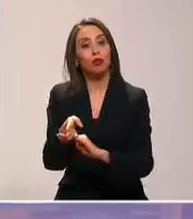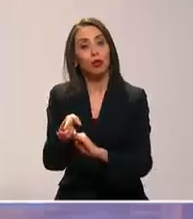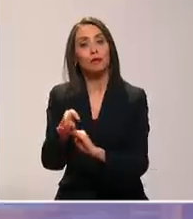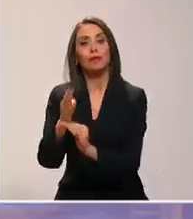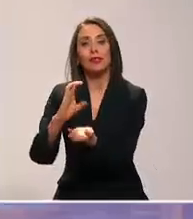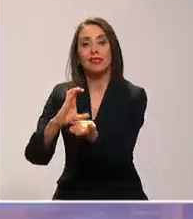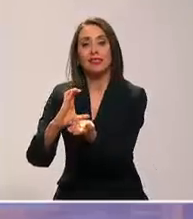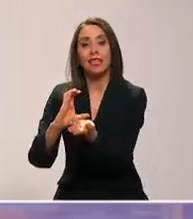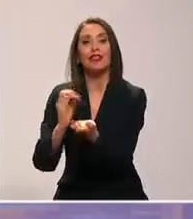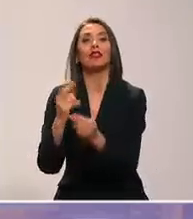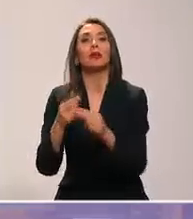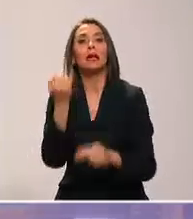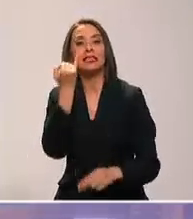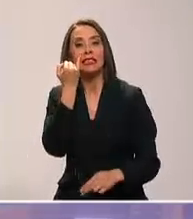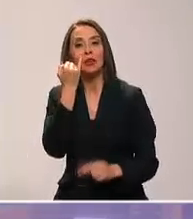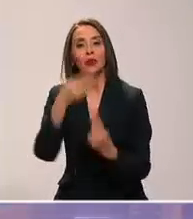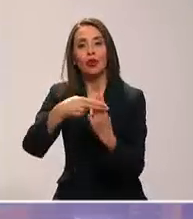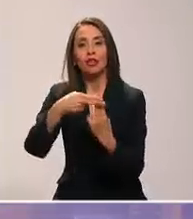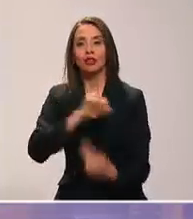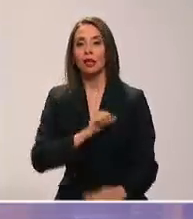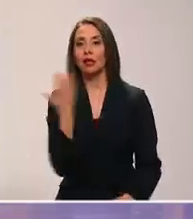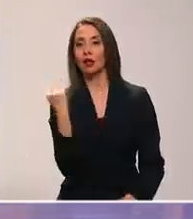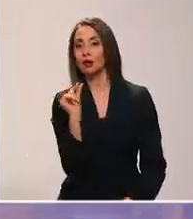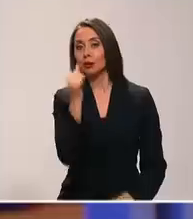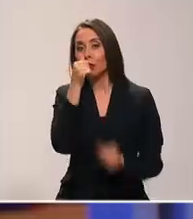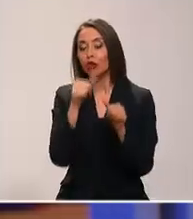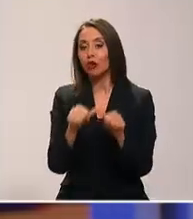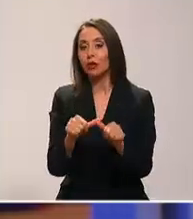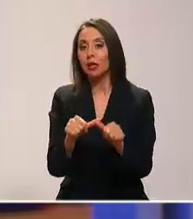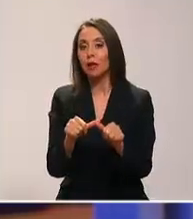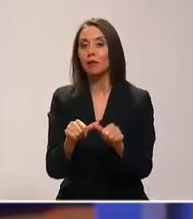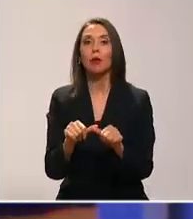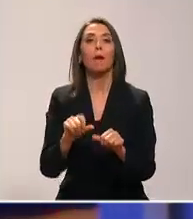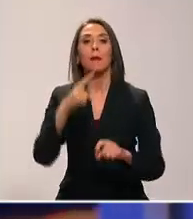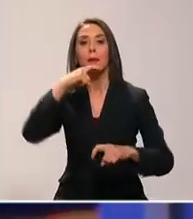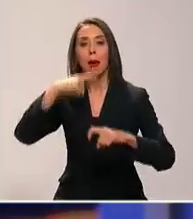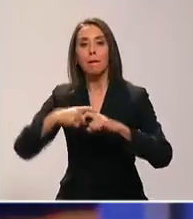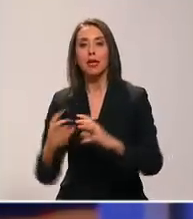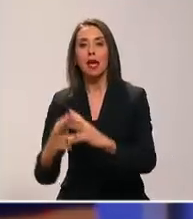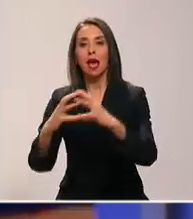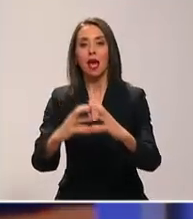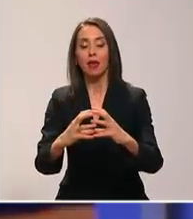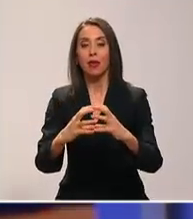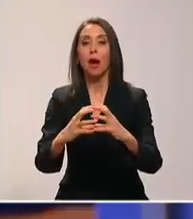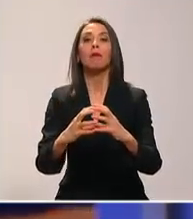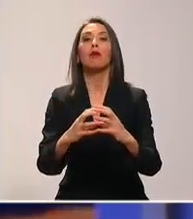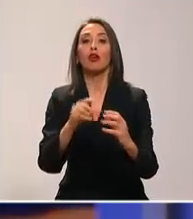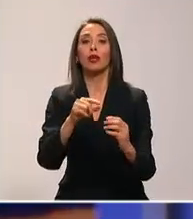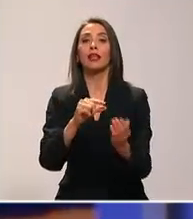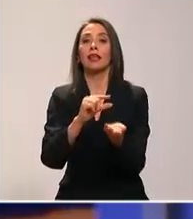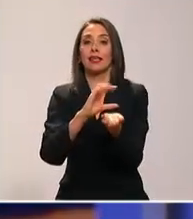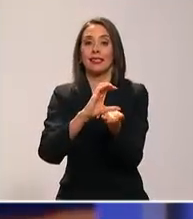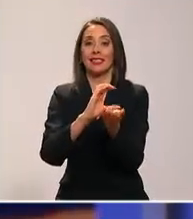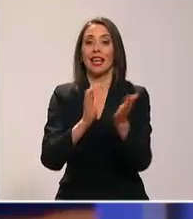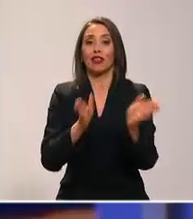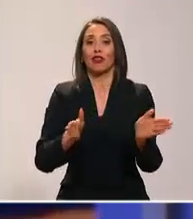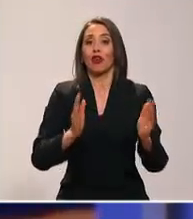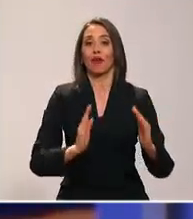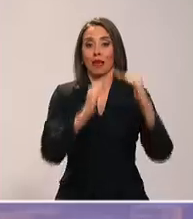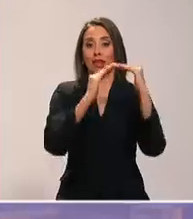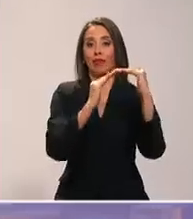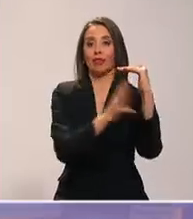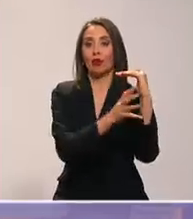Instituto Teletón Santiago, hace un poco tiempo atrás, poniendo la primera piedra para la ampliación de la Teletón, para